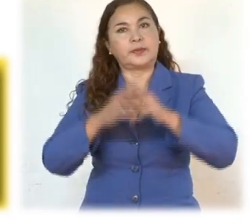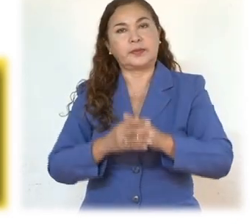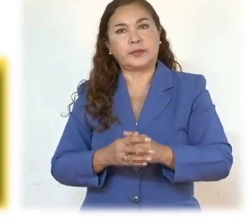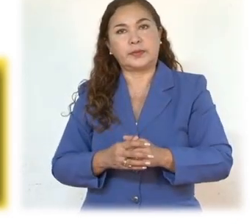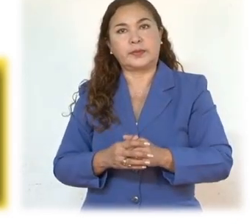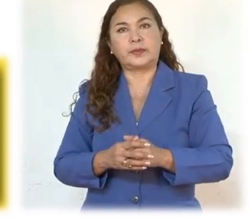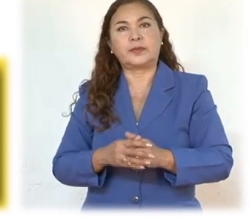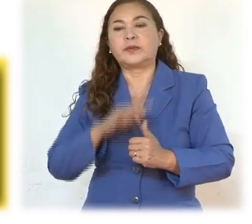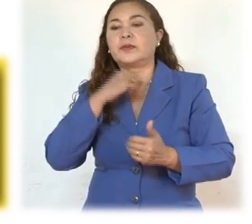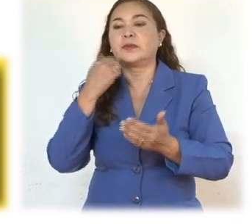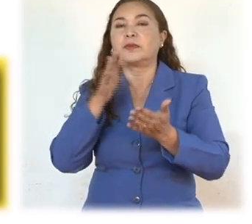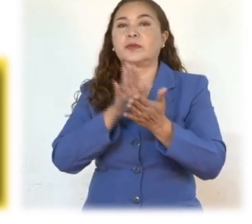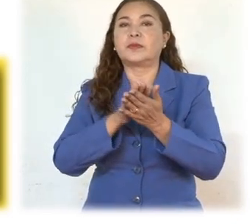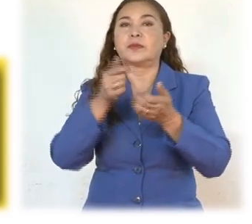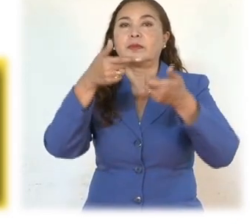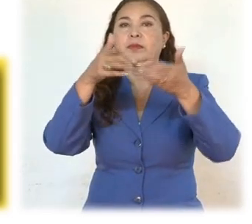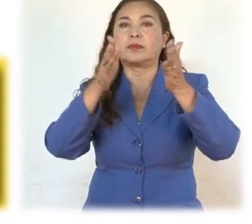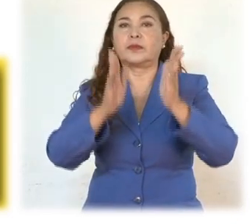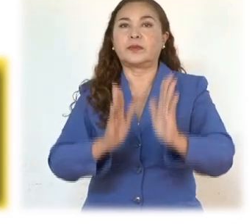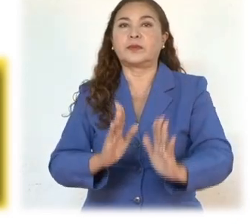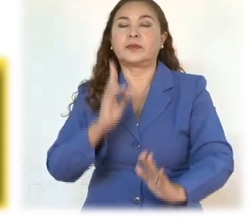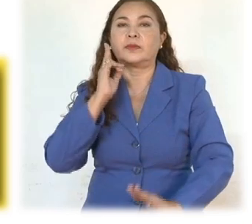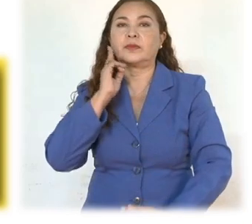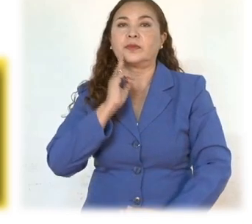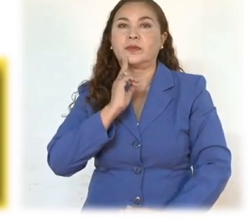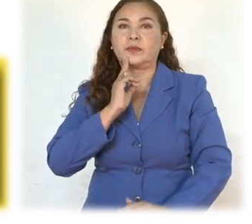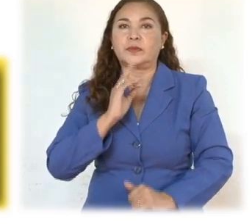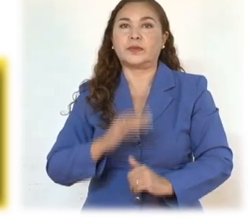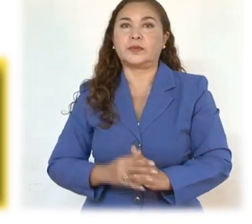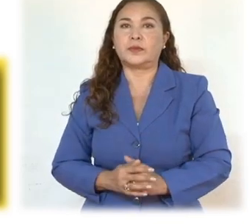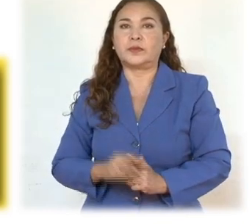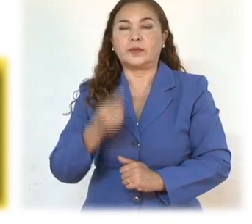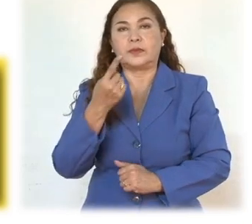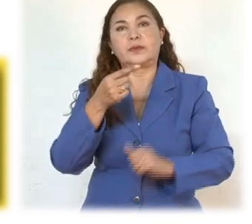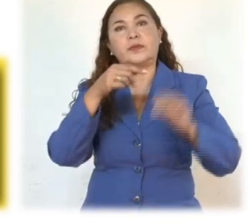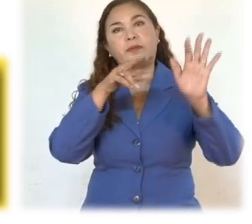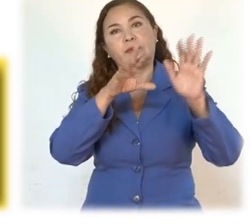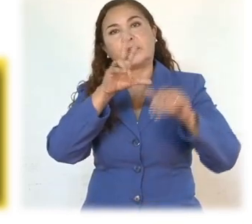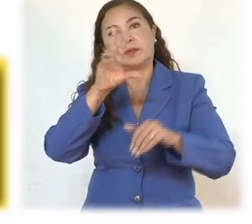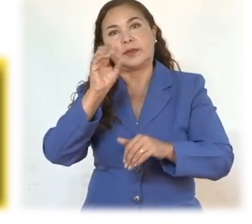17 fallece el libertador Simón Bolívar